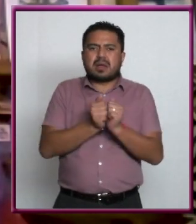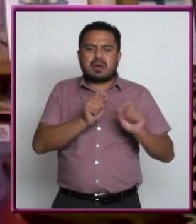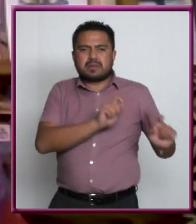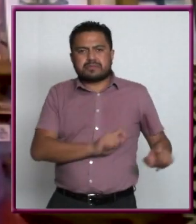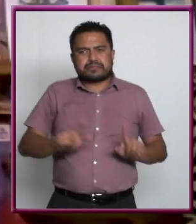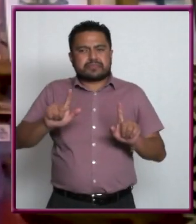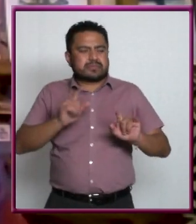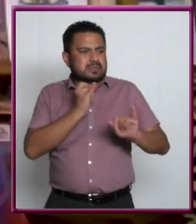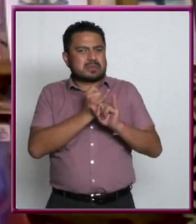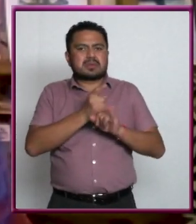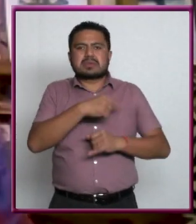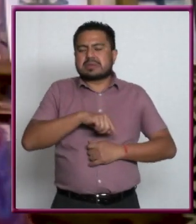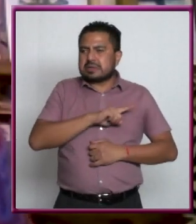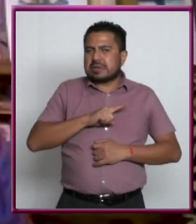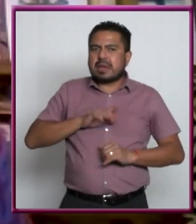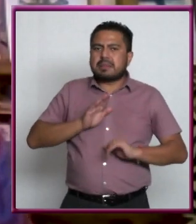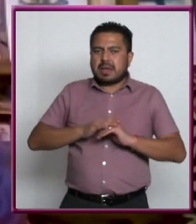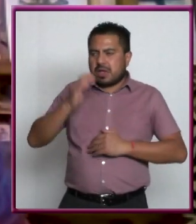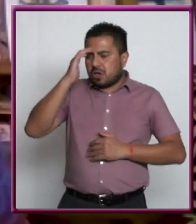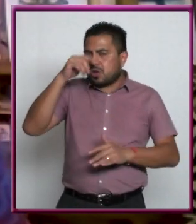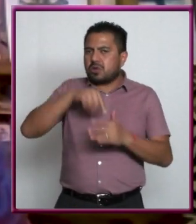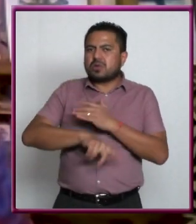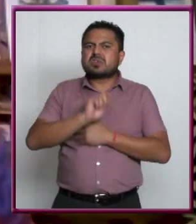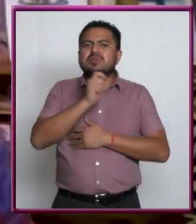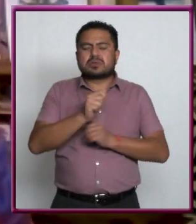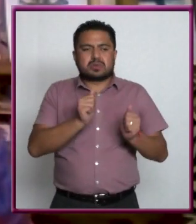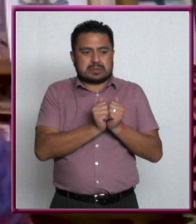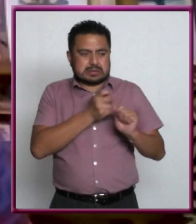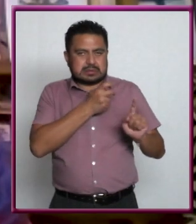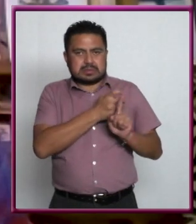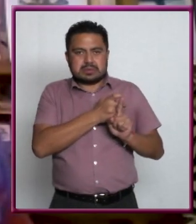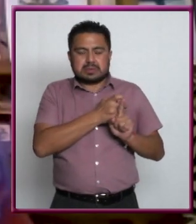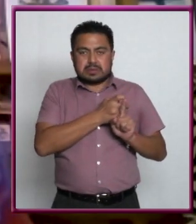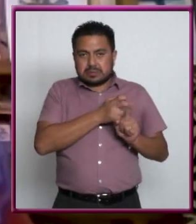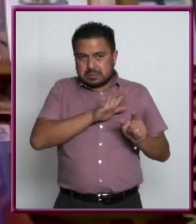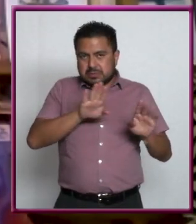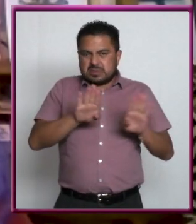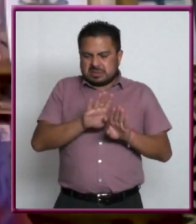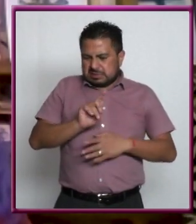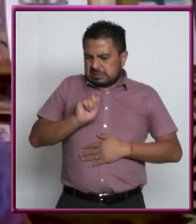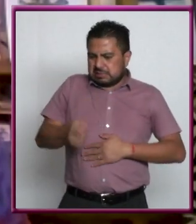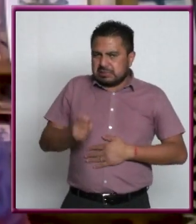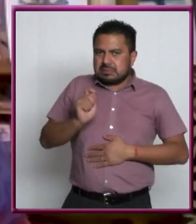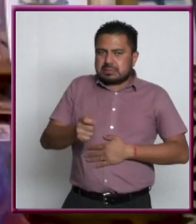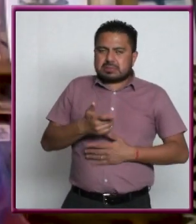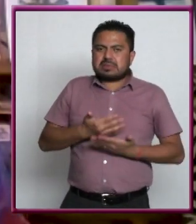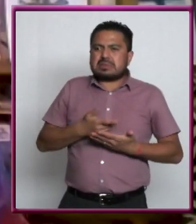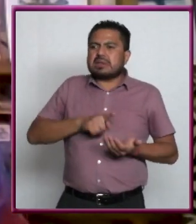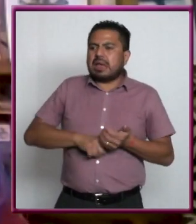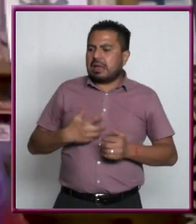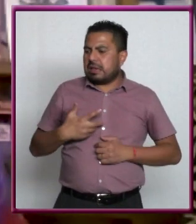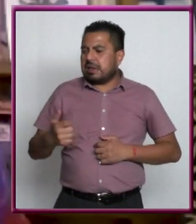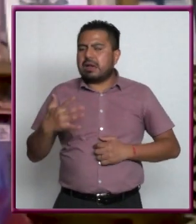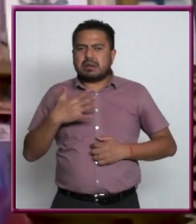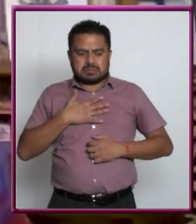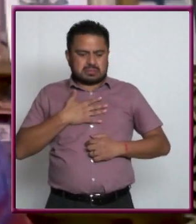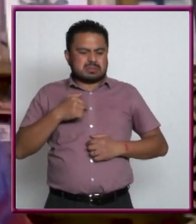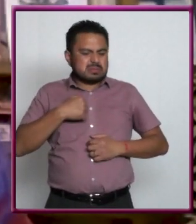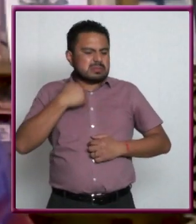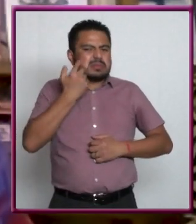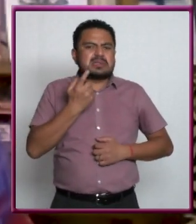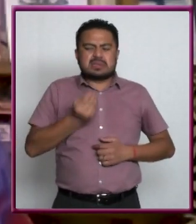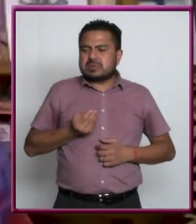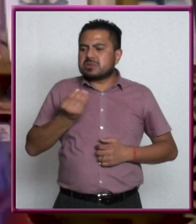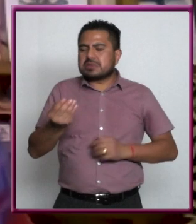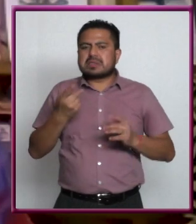relacionándonos virtualmente, pues tengamos un poco de conocimiento de ellas, ¿no? De quiénes son, de qué esperan de nosotros y nosotros qué